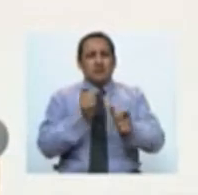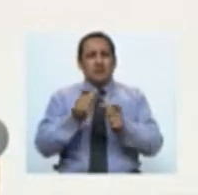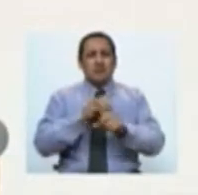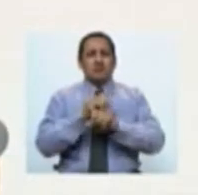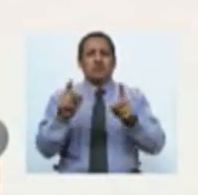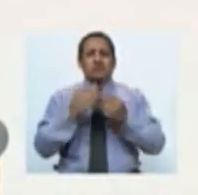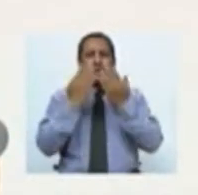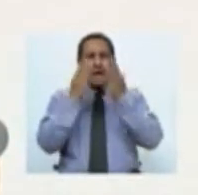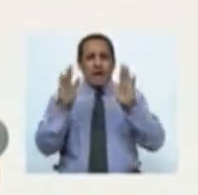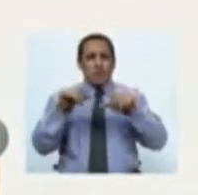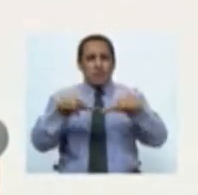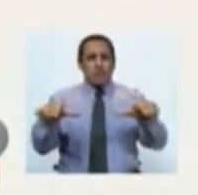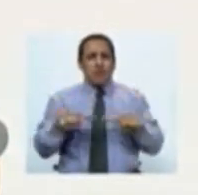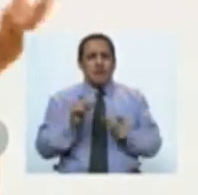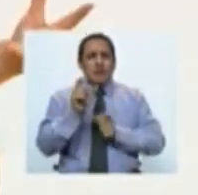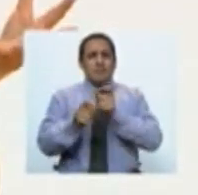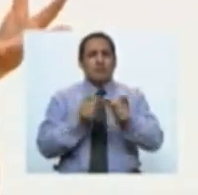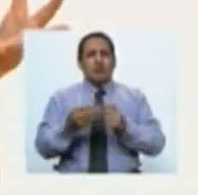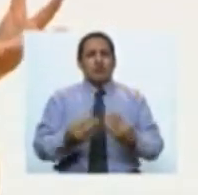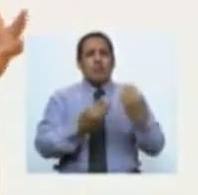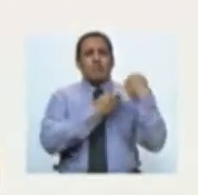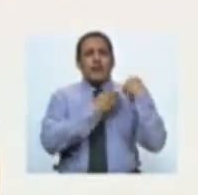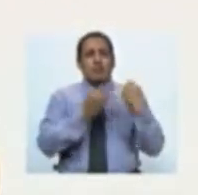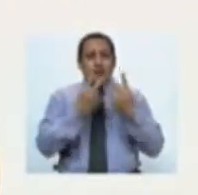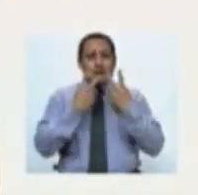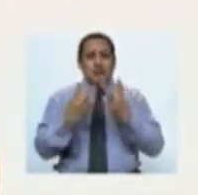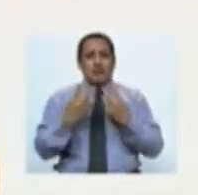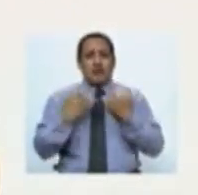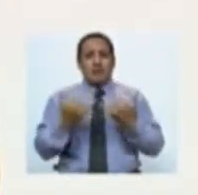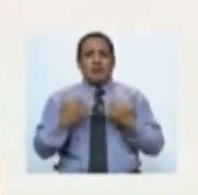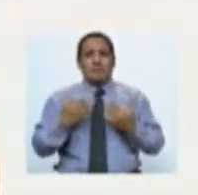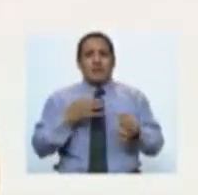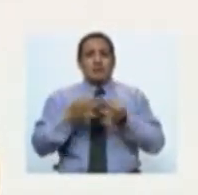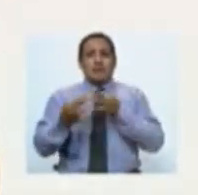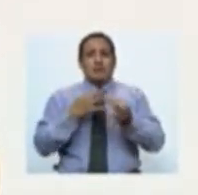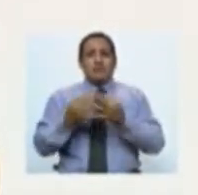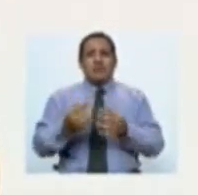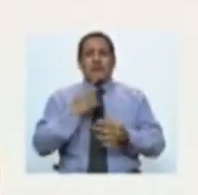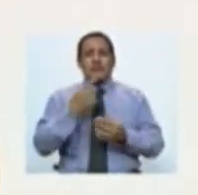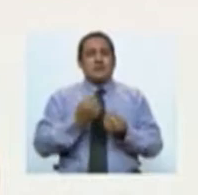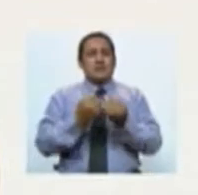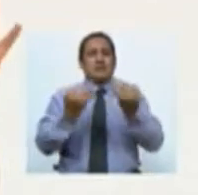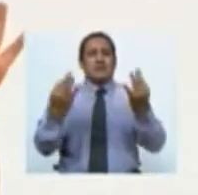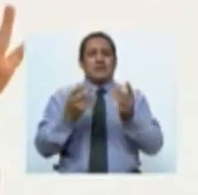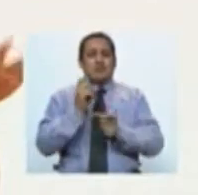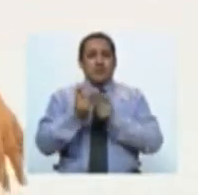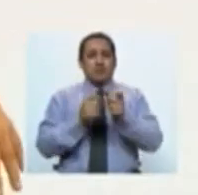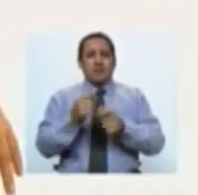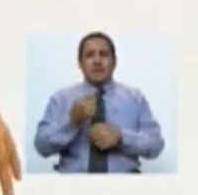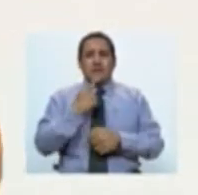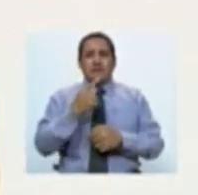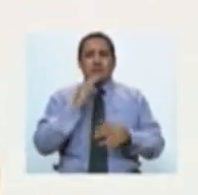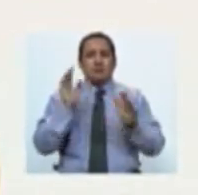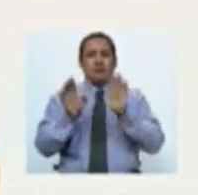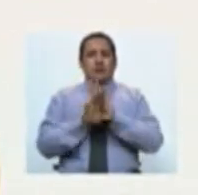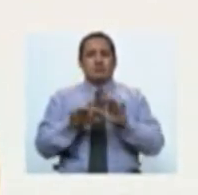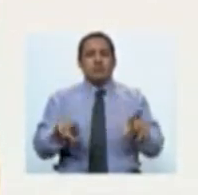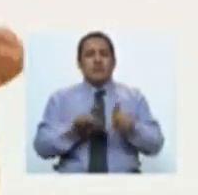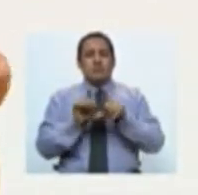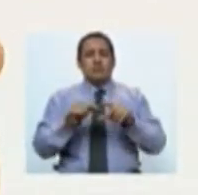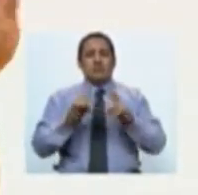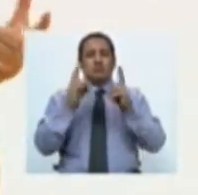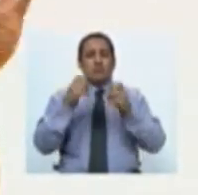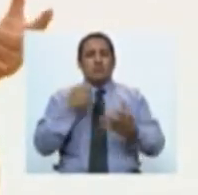contratados y no se abren plazas para nombrados. Ya. La única explicación, a mi modo de ver, y de muchas otras personas, es que